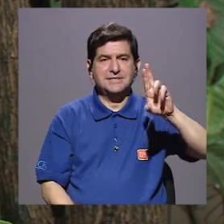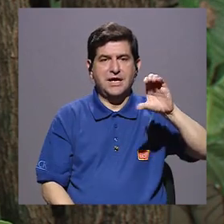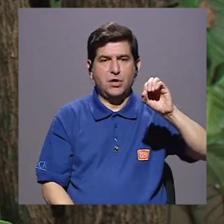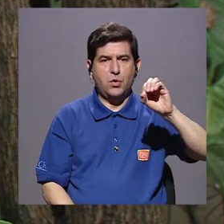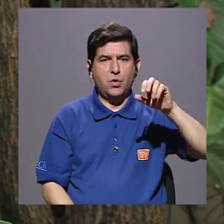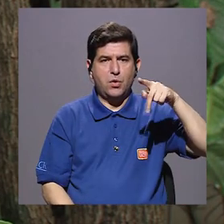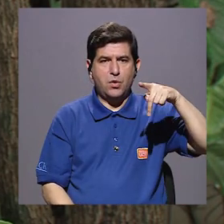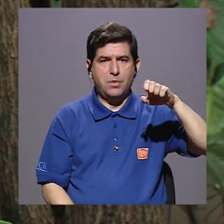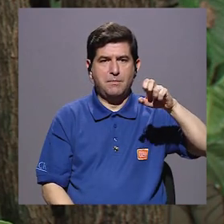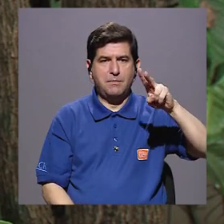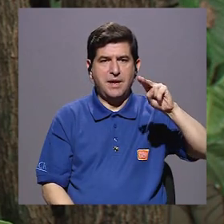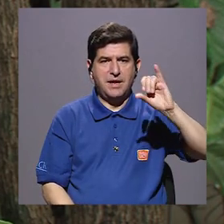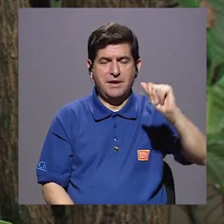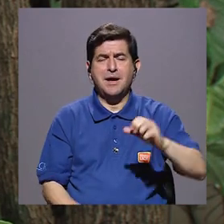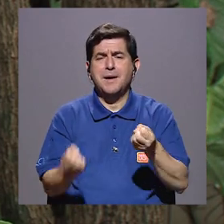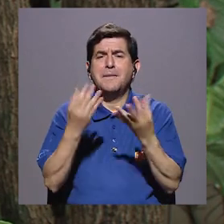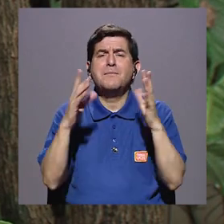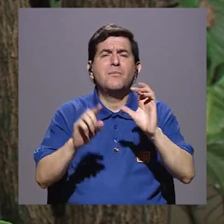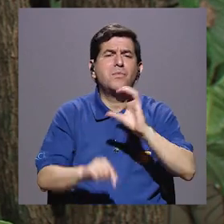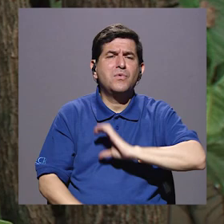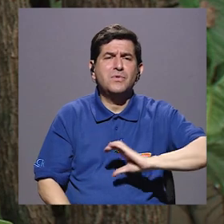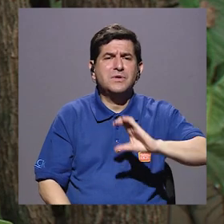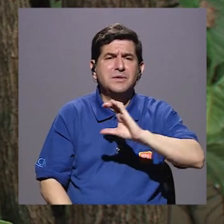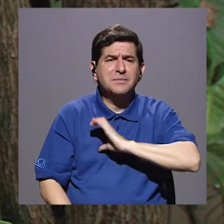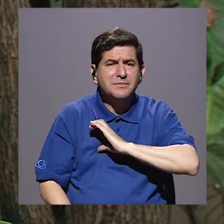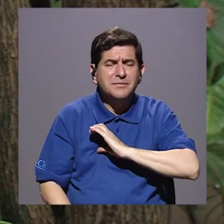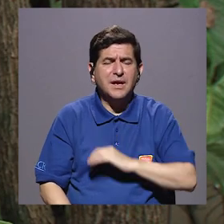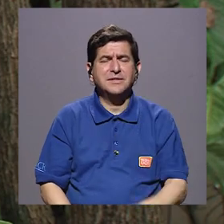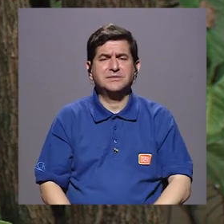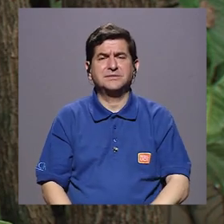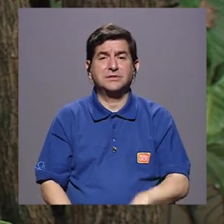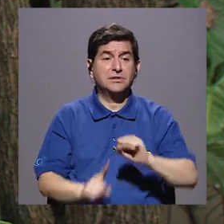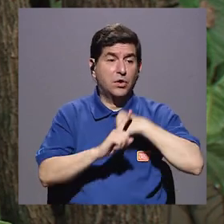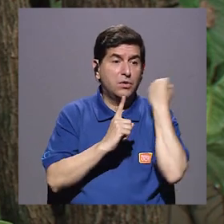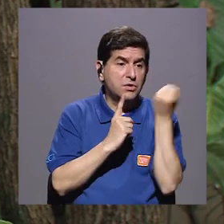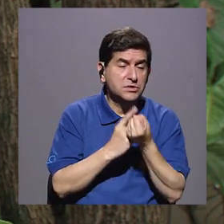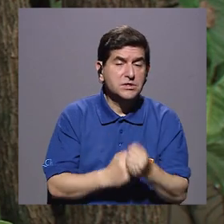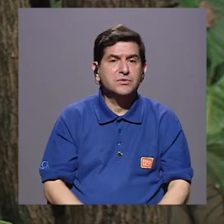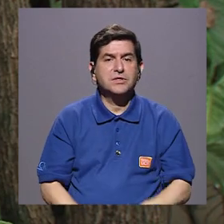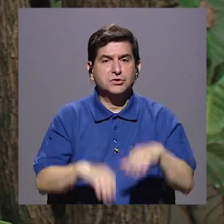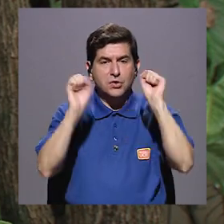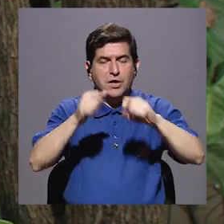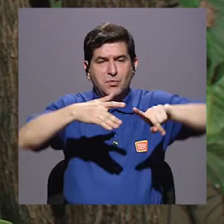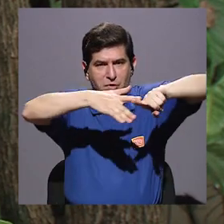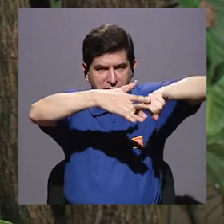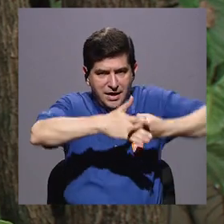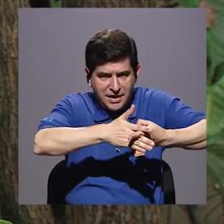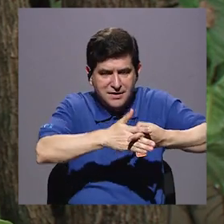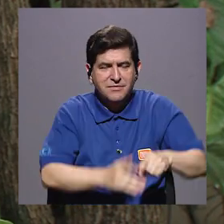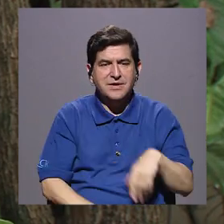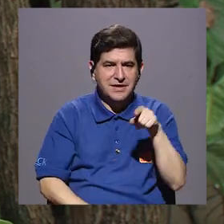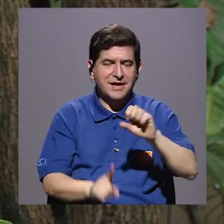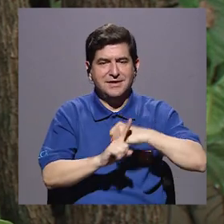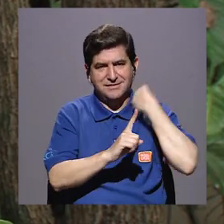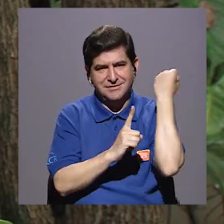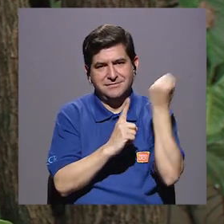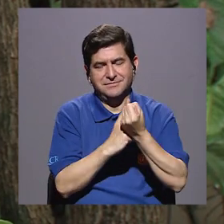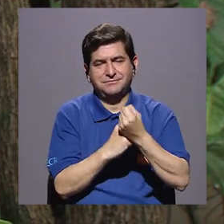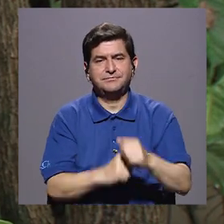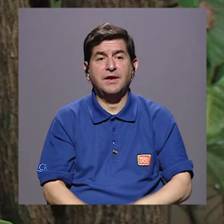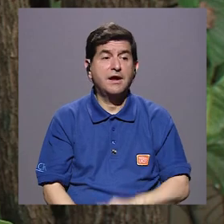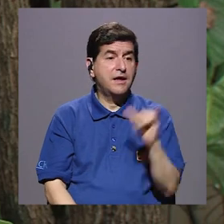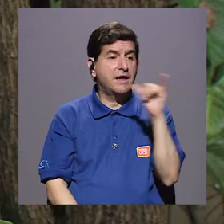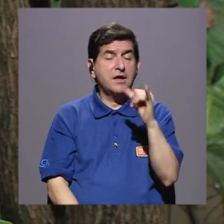vemos que son un montón de condiciones asociadas que nos llevan a desencadenarnos esa entidad. Y